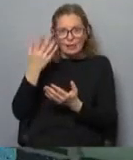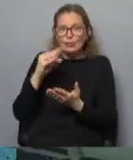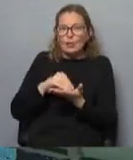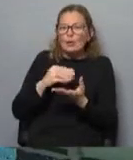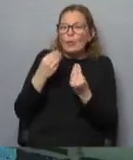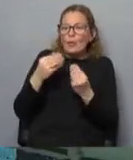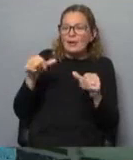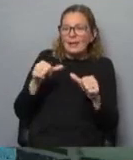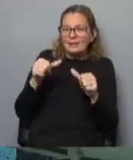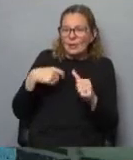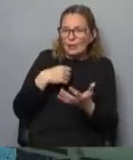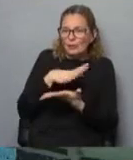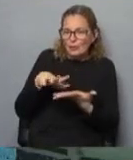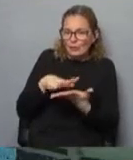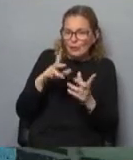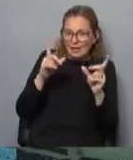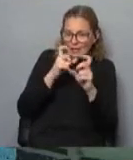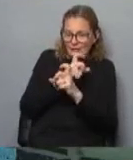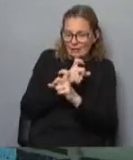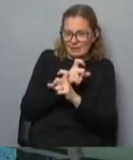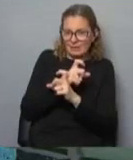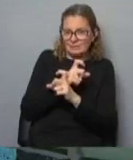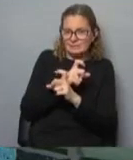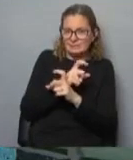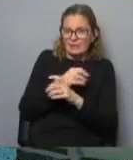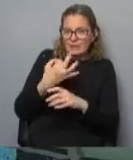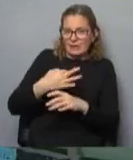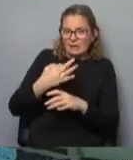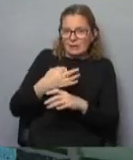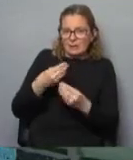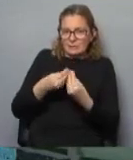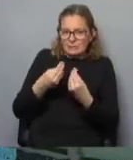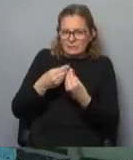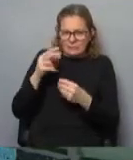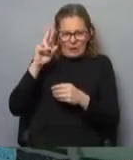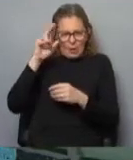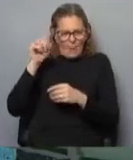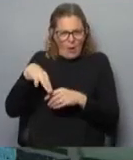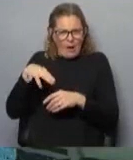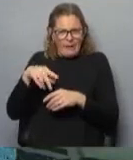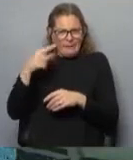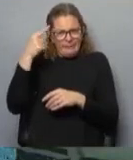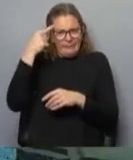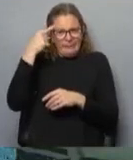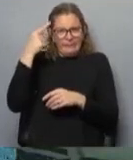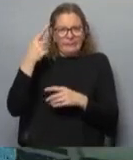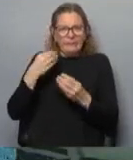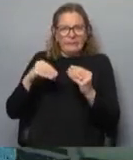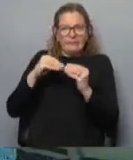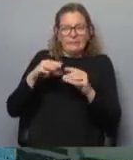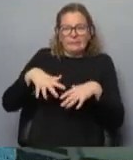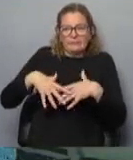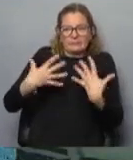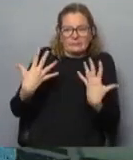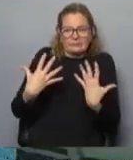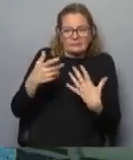cómo actuar con estas situaciones que que en realidad son mucho más comunes de lo que pensamos y que además le pueden pasar a cualquiera